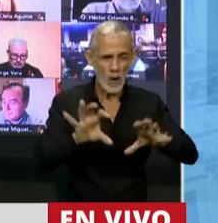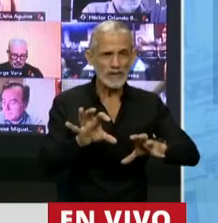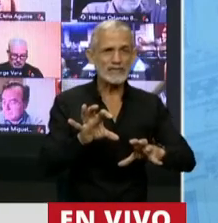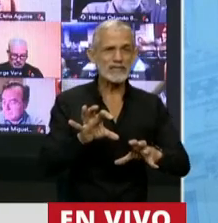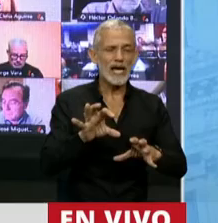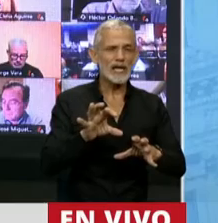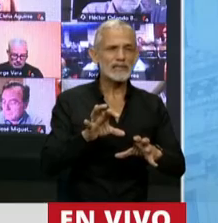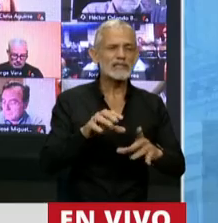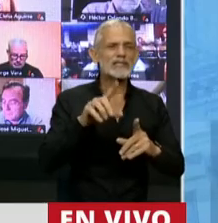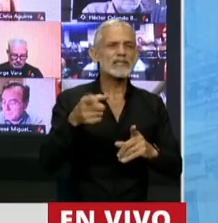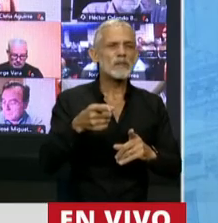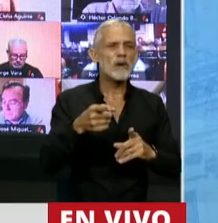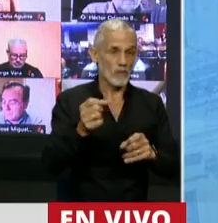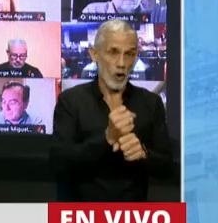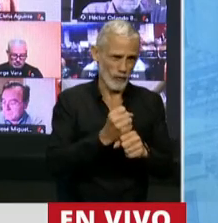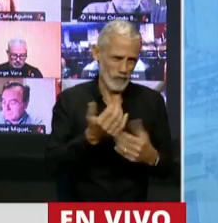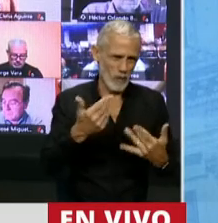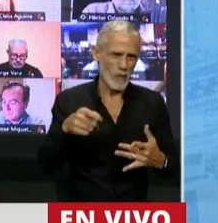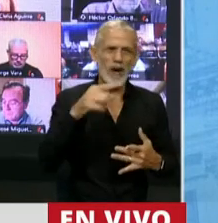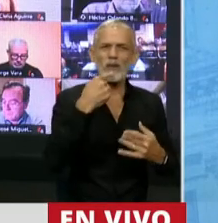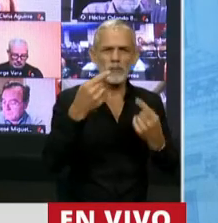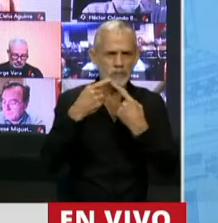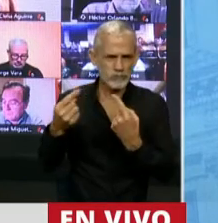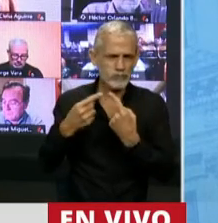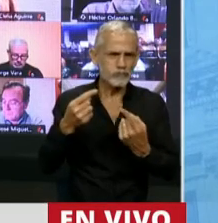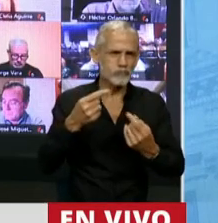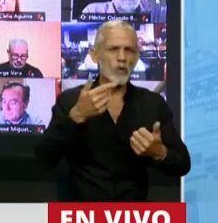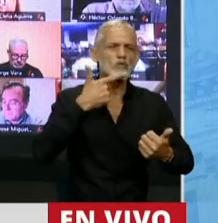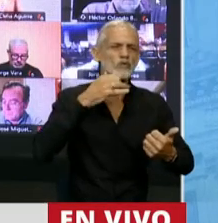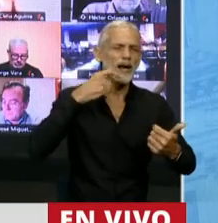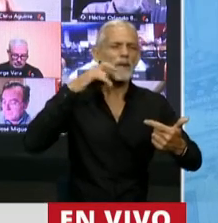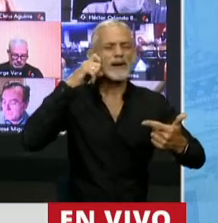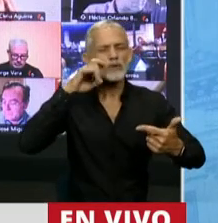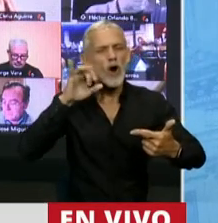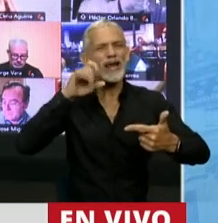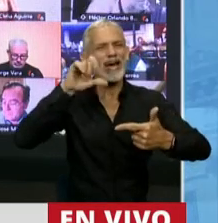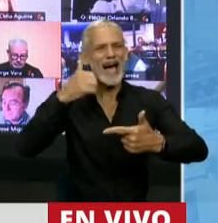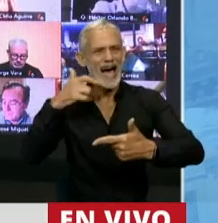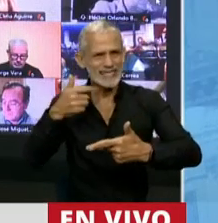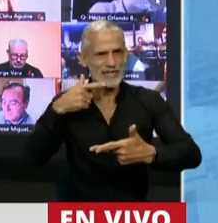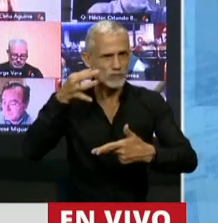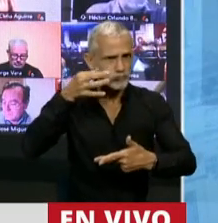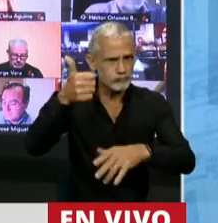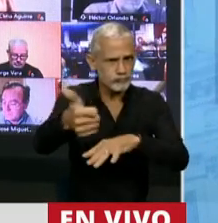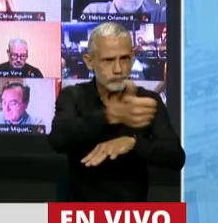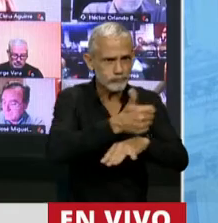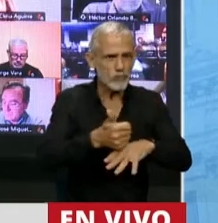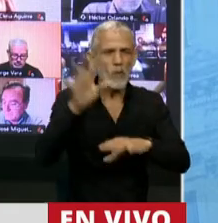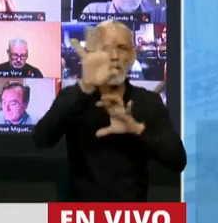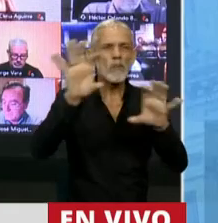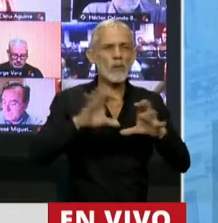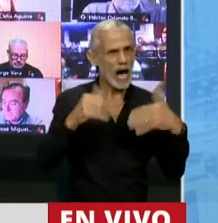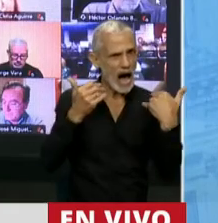después les puede ratificar esto Lucía Corpacci, Rosana Bertone, Sergio Casas, estaban, de ninguna forma las